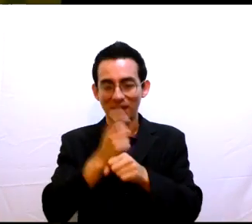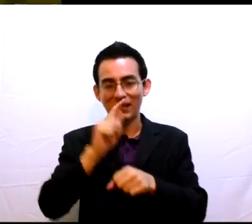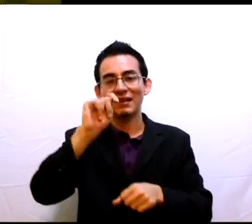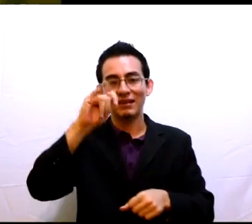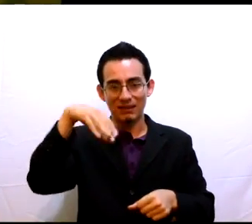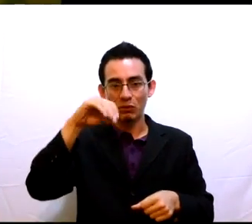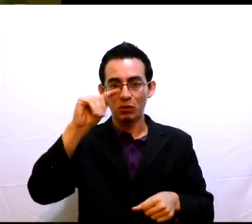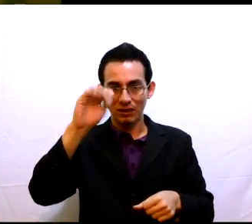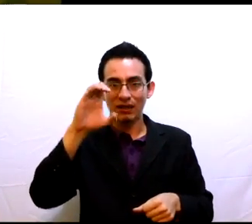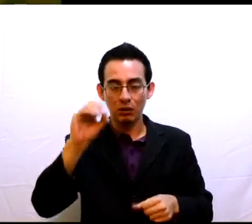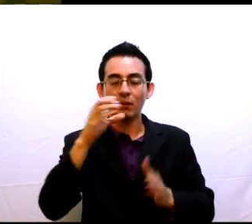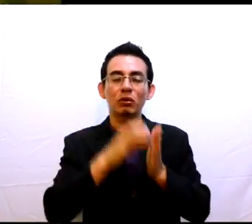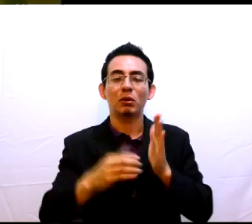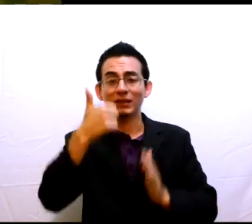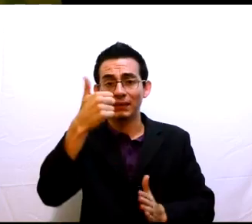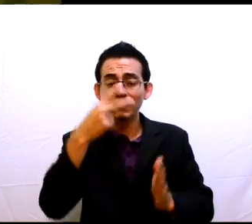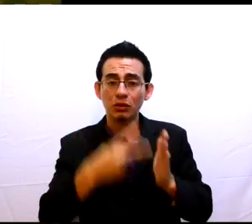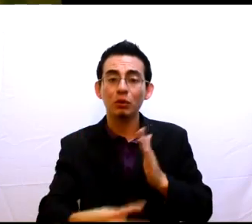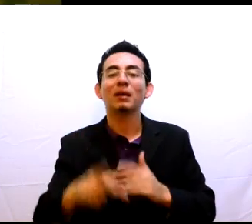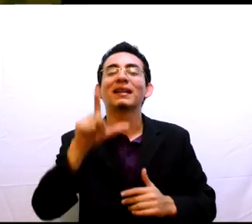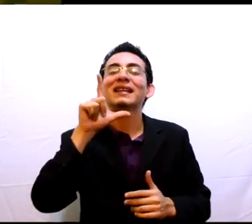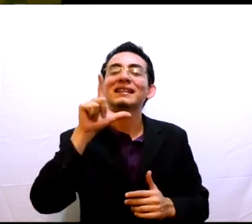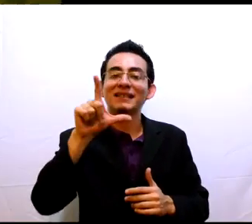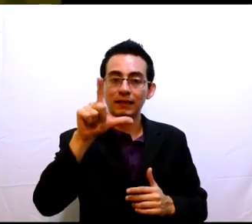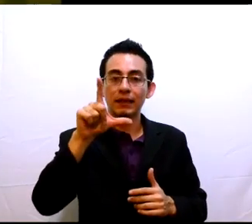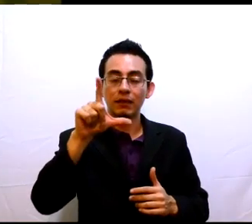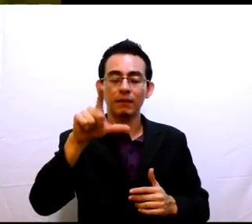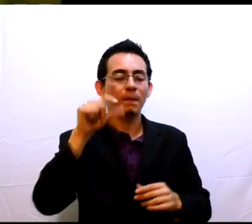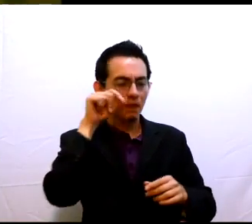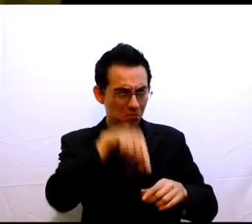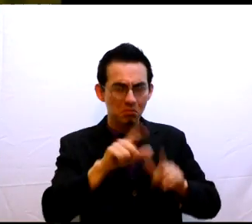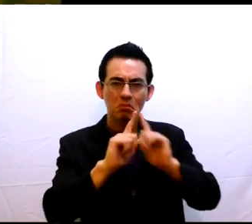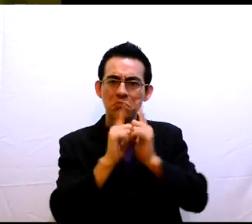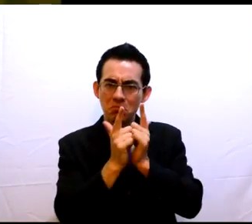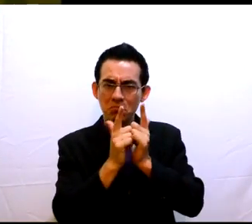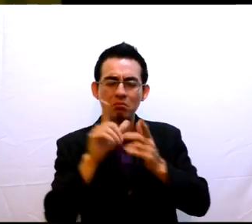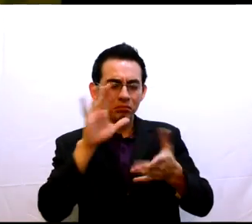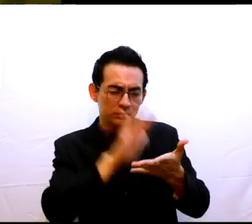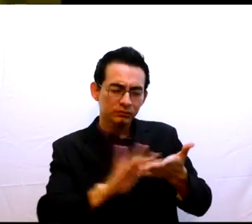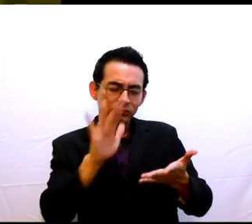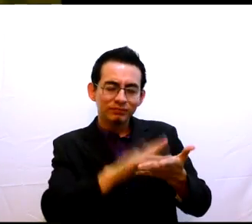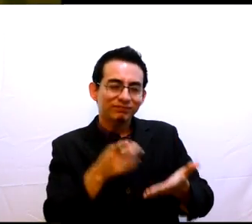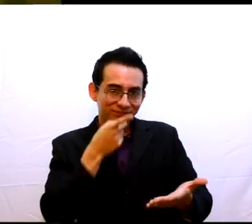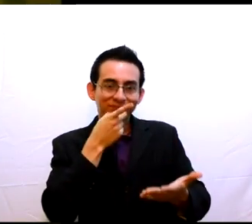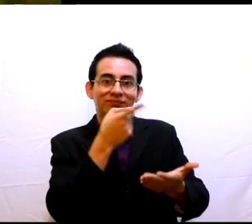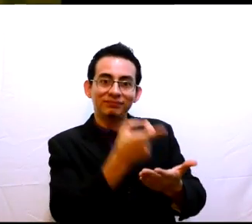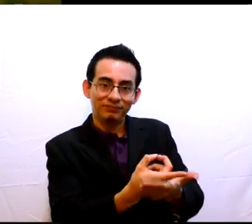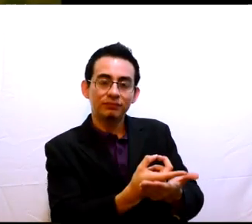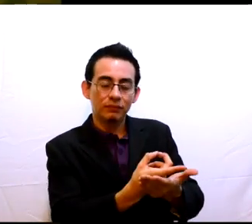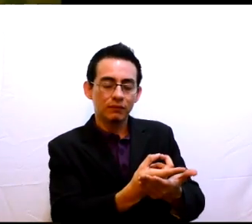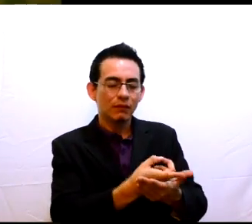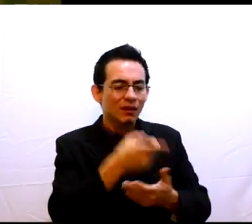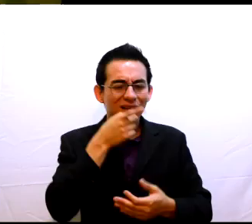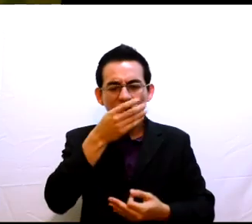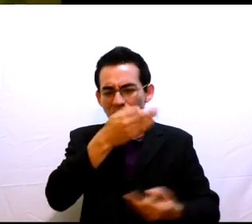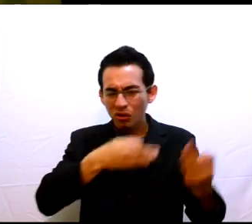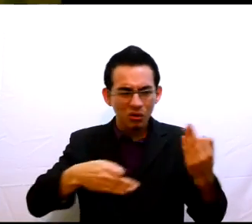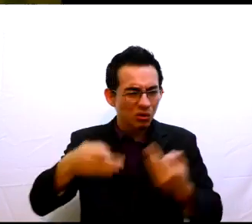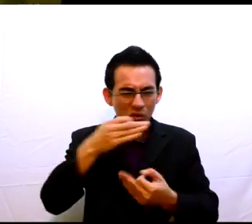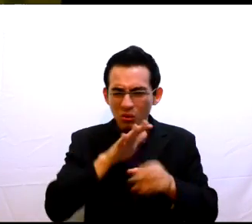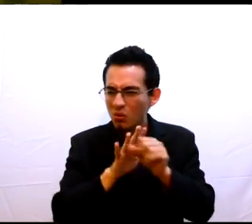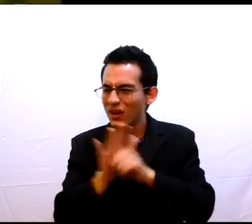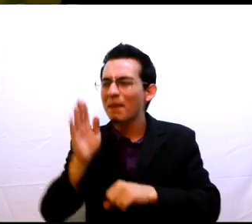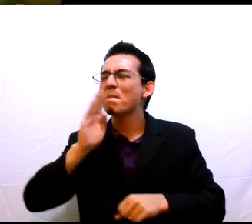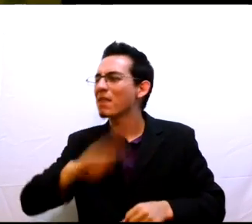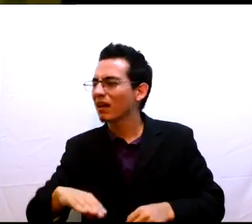17 que se sigue de corrido en el mismo capítulo primero les dice que la raíz de todos los males es el amor al